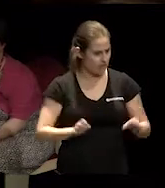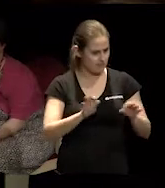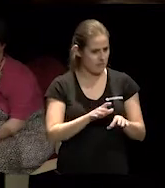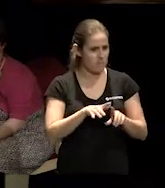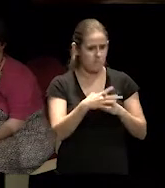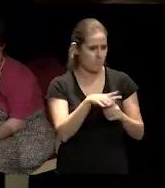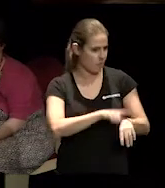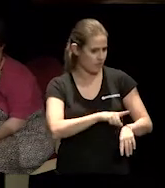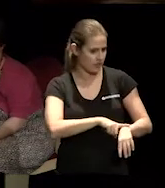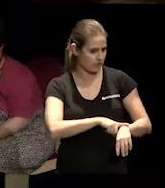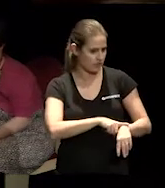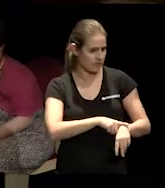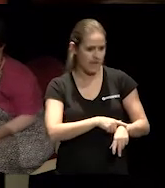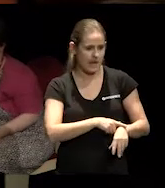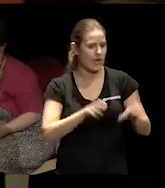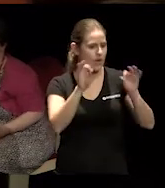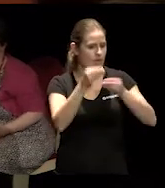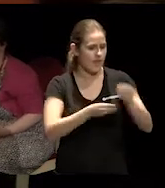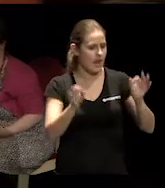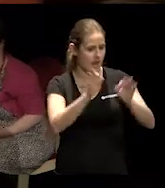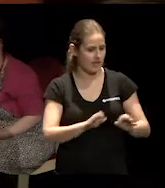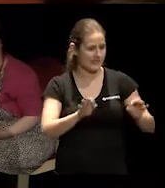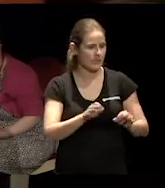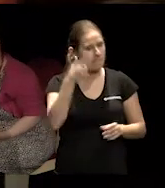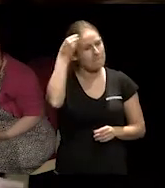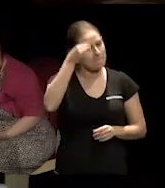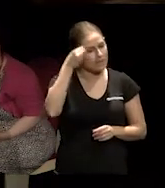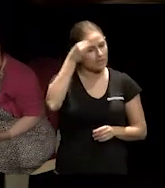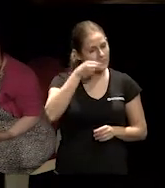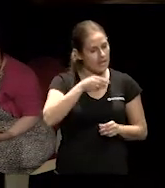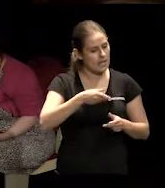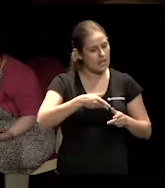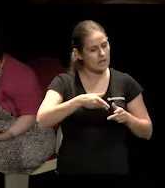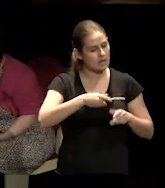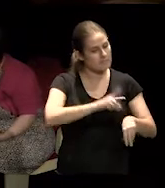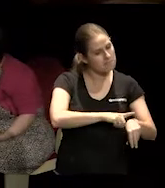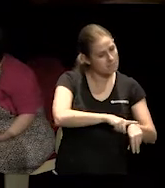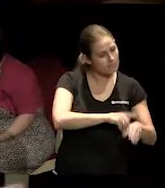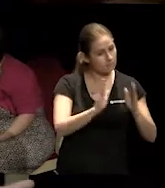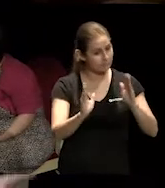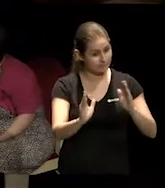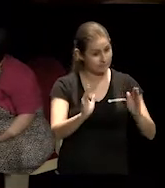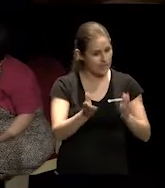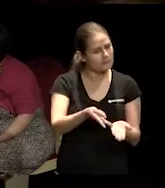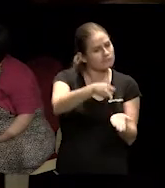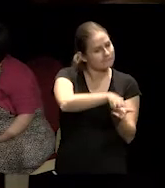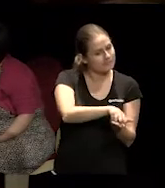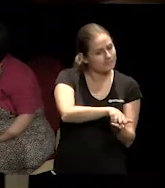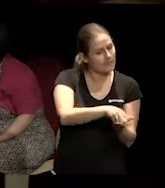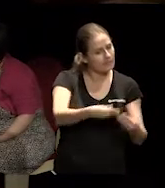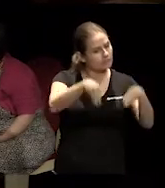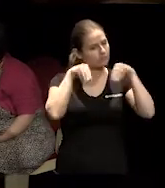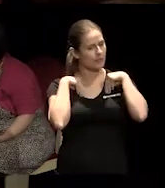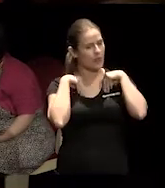Creo que fue muy liberador para ellos y ellas porque tenían un espacio en el que dejar de hacer, por lo tanto,